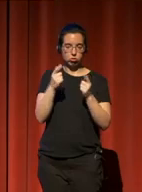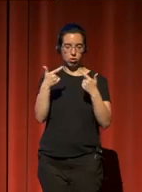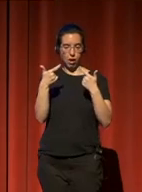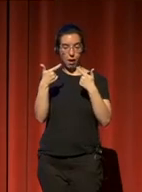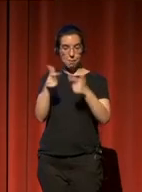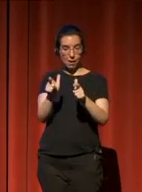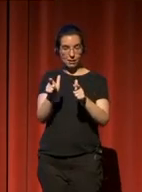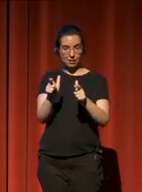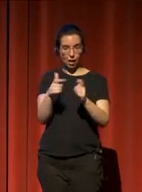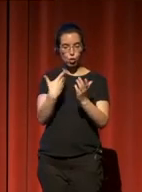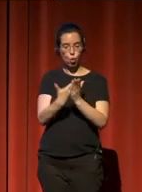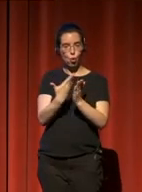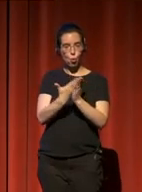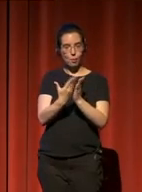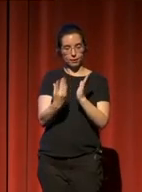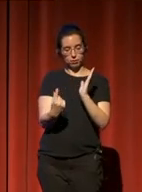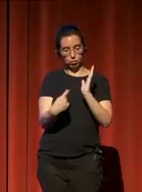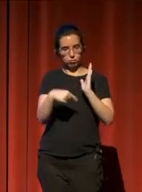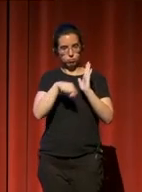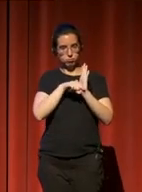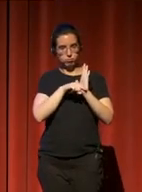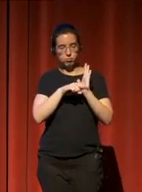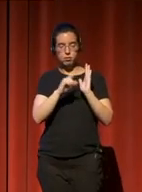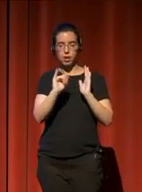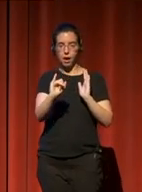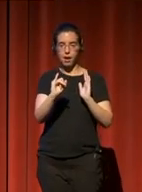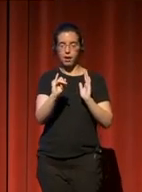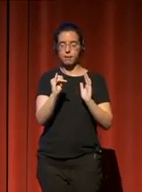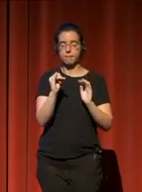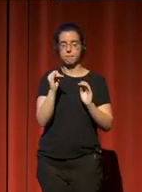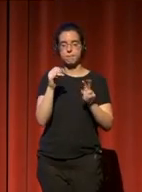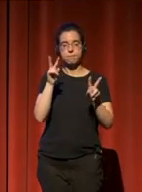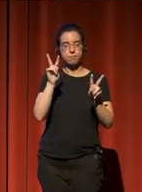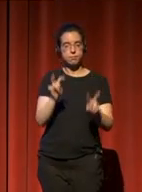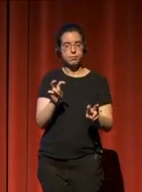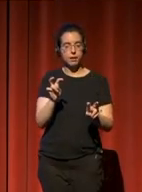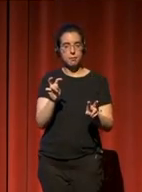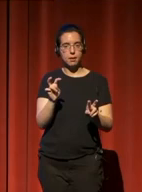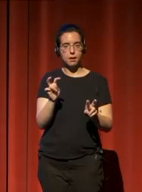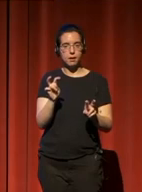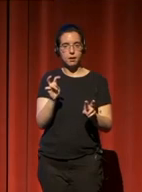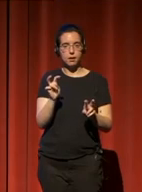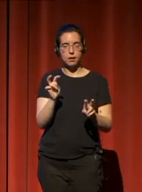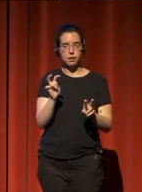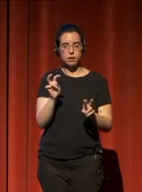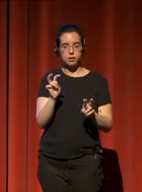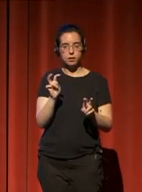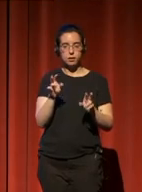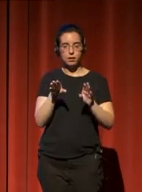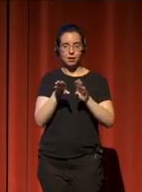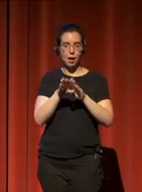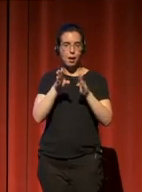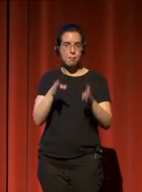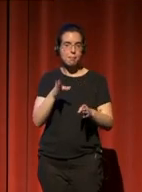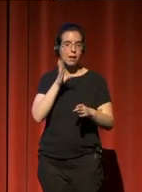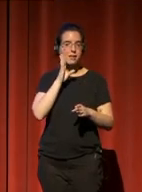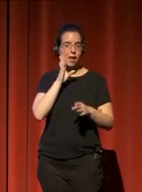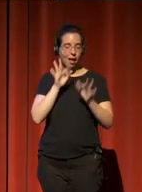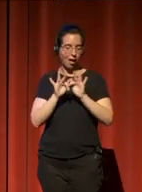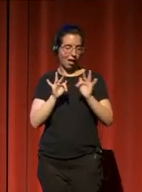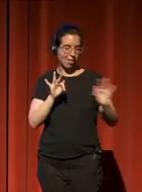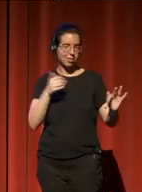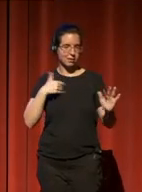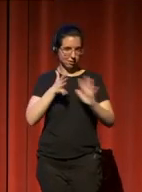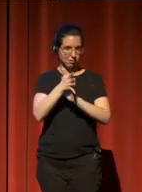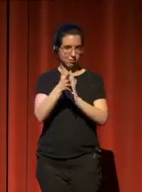en en el en el documento eh que se adentra un poco en la cuestión de eh que la mesa anterior ya profundizaba en él no